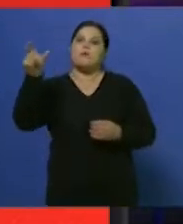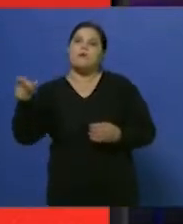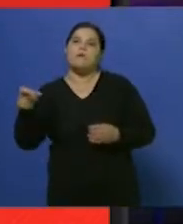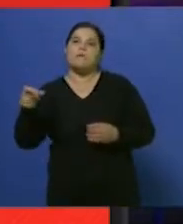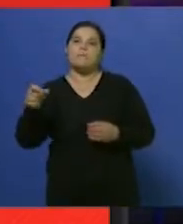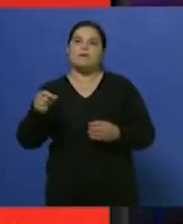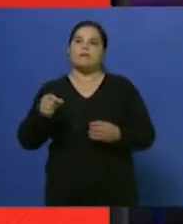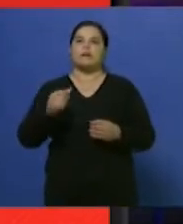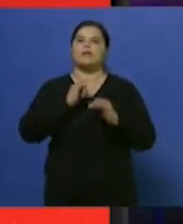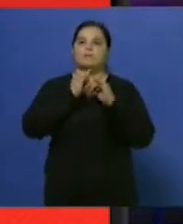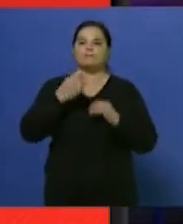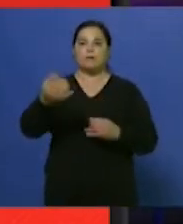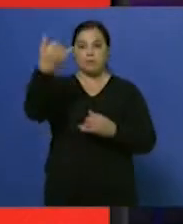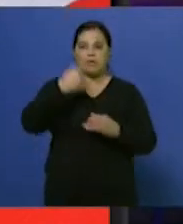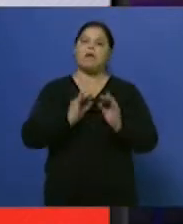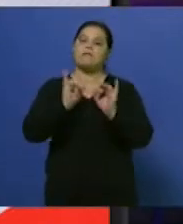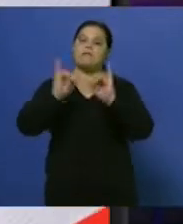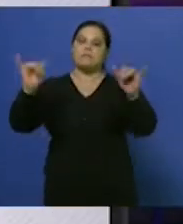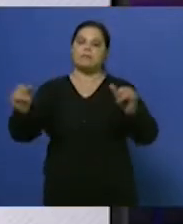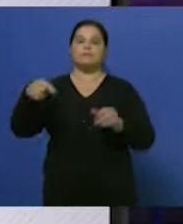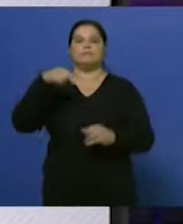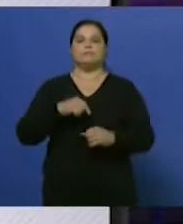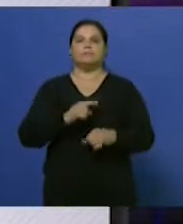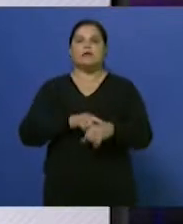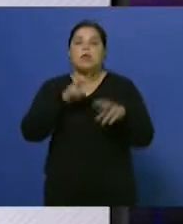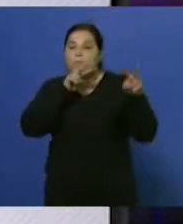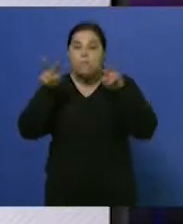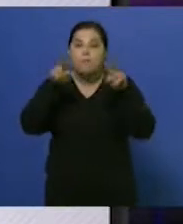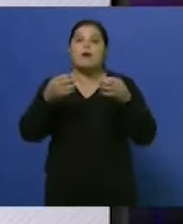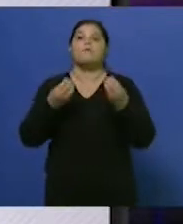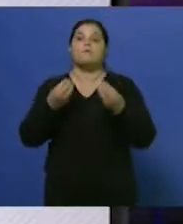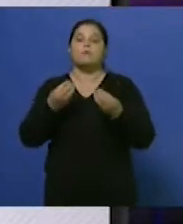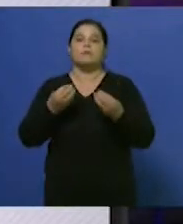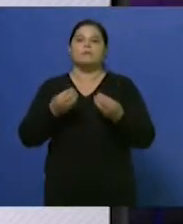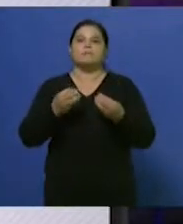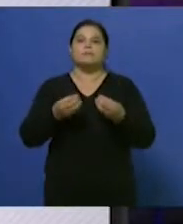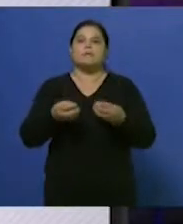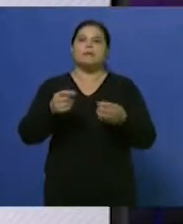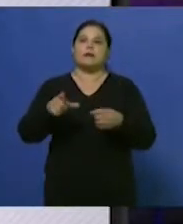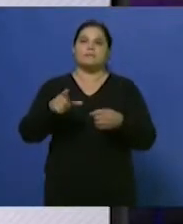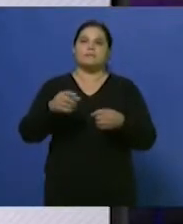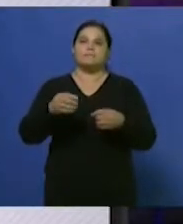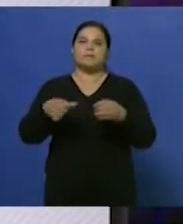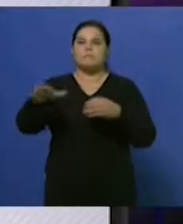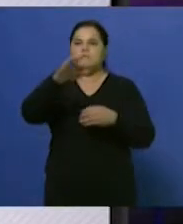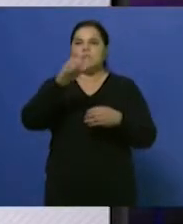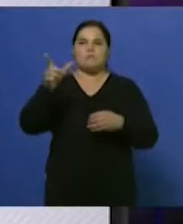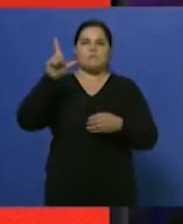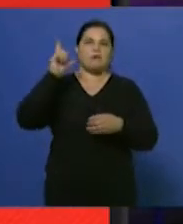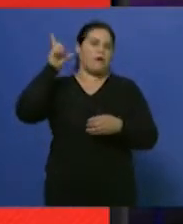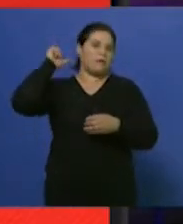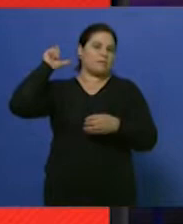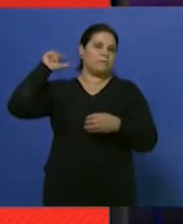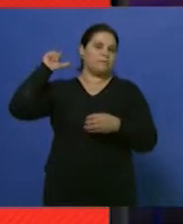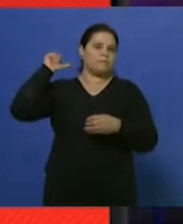estado buscando desde las últimas horas, a partir de lo que pasó en la jornada del pasado lunes. En realidad, cuando